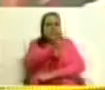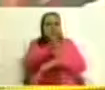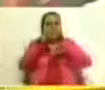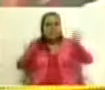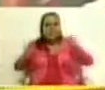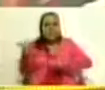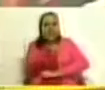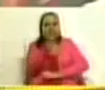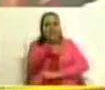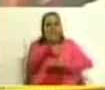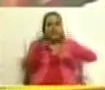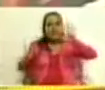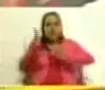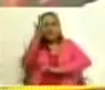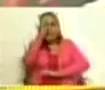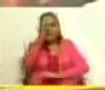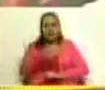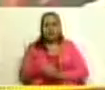de febrero.